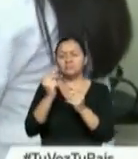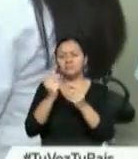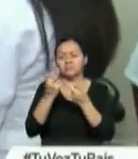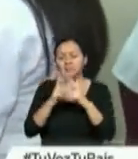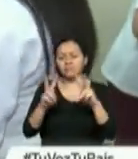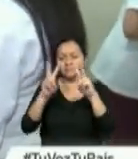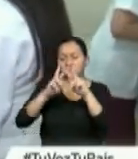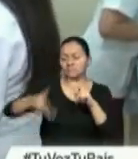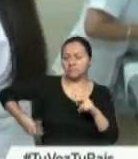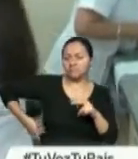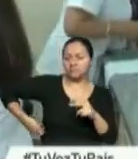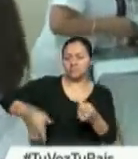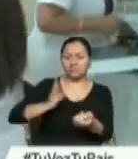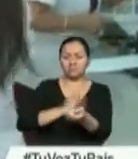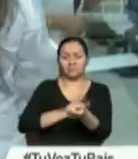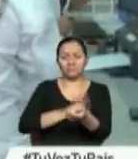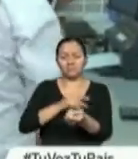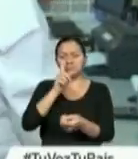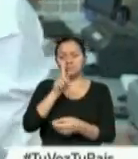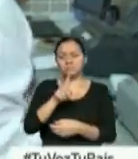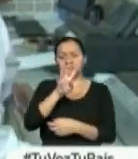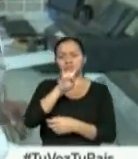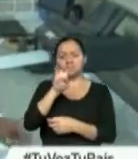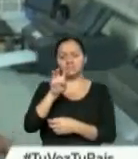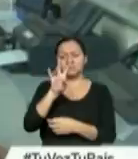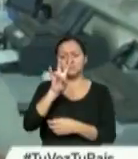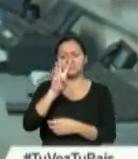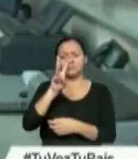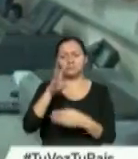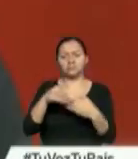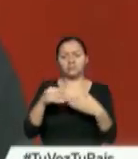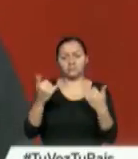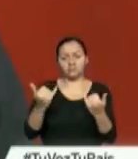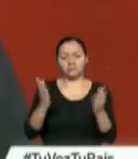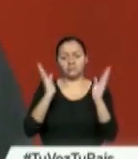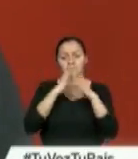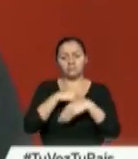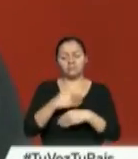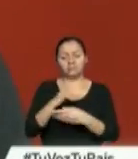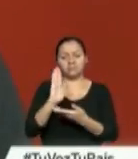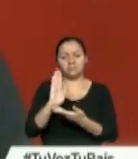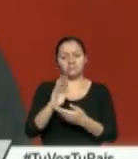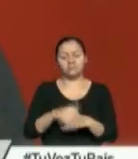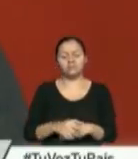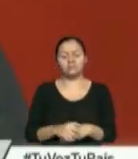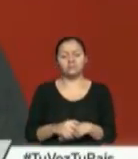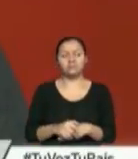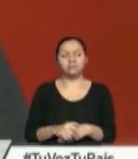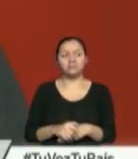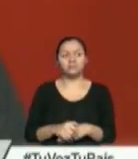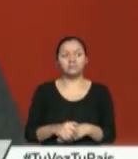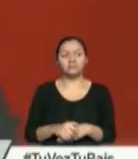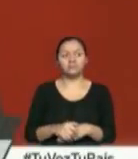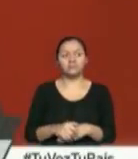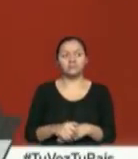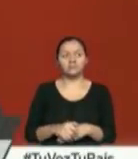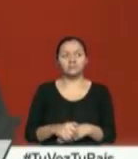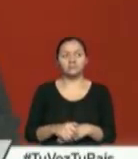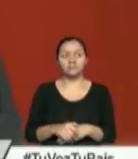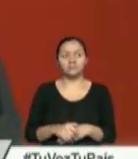de $1,456, que lo asume el IES. Antes,